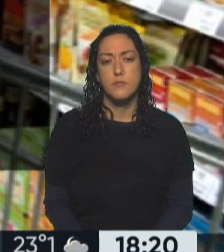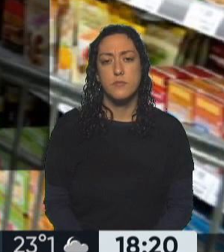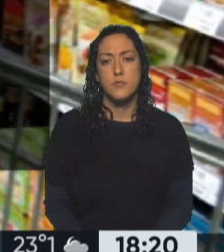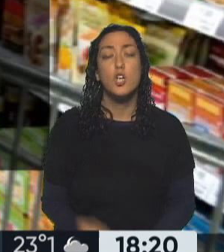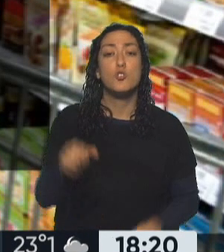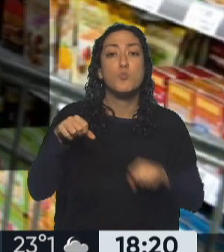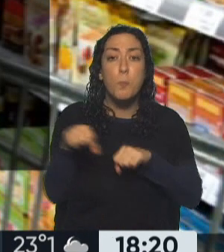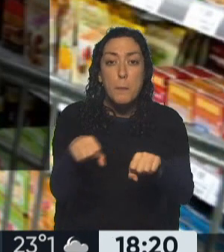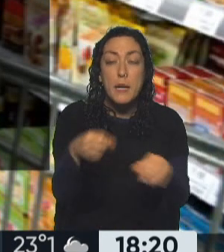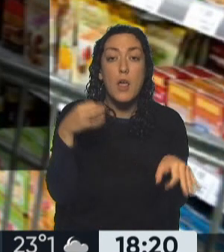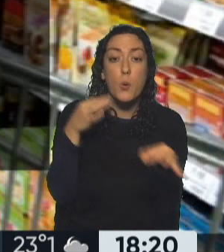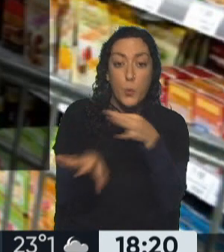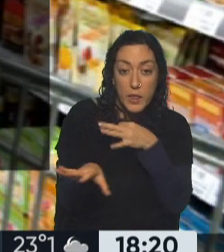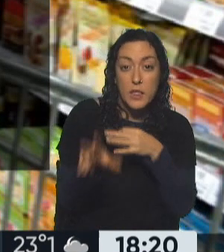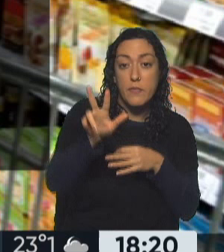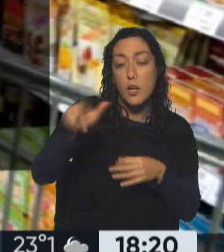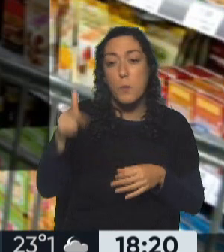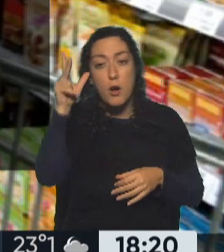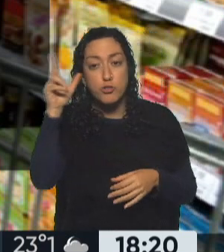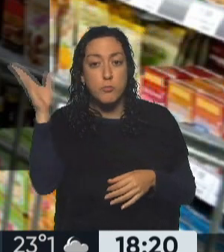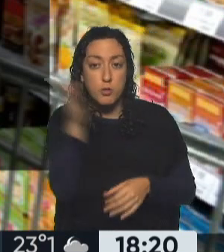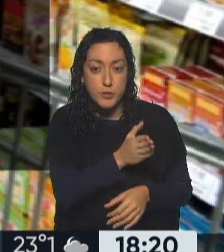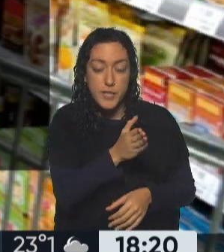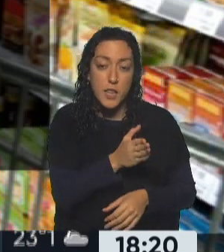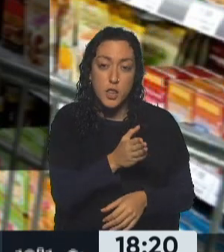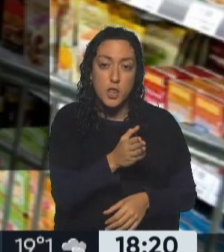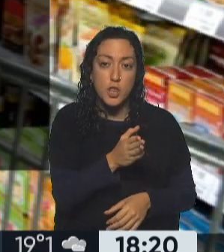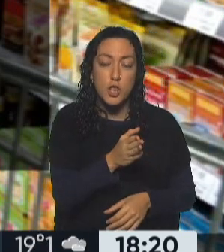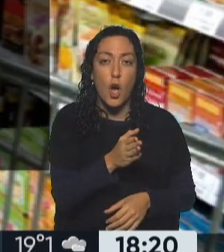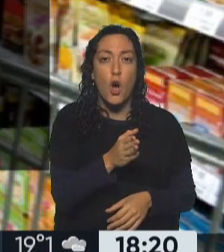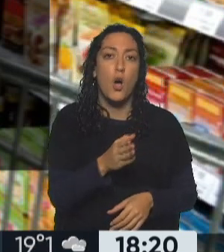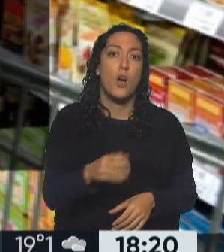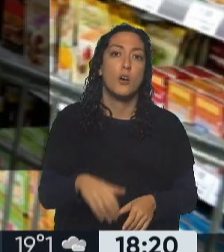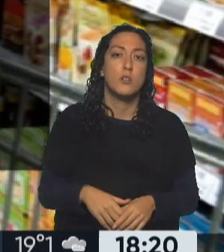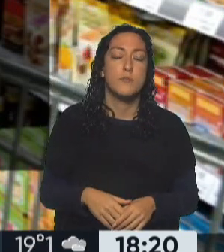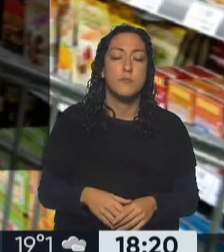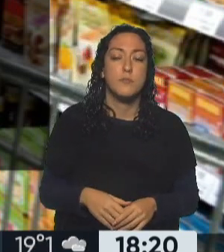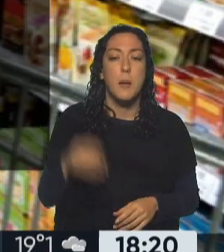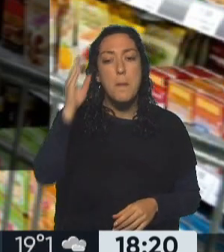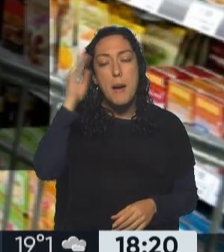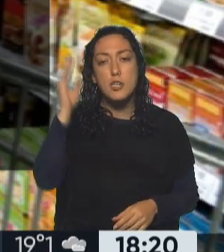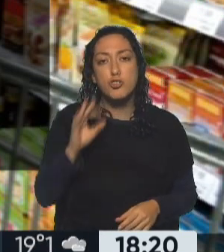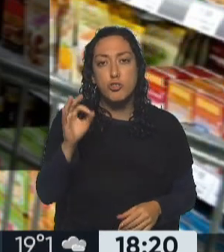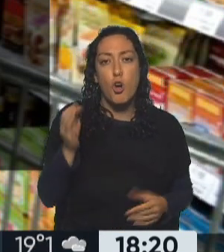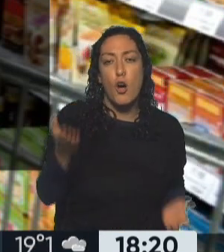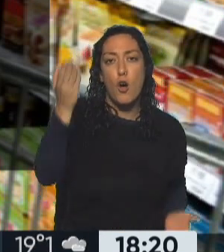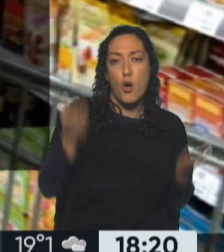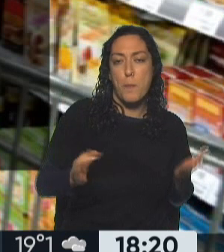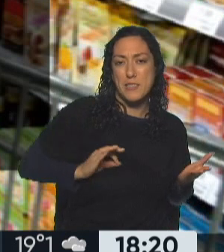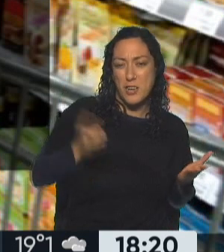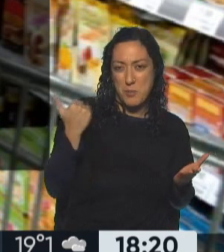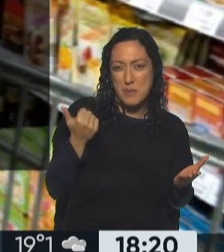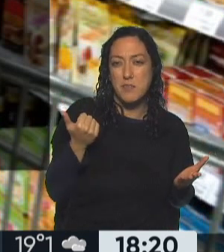en supermercado, justamente. 3,8% es el aumento en marzo con respecto a marzo del año